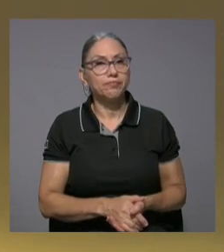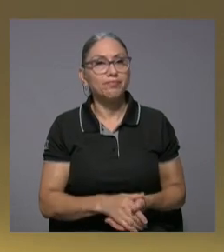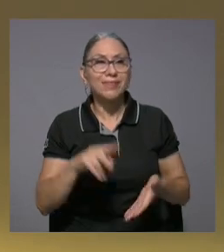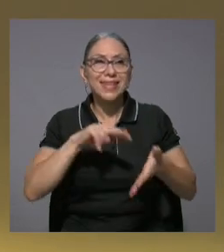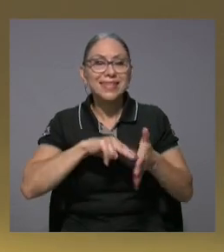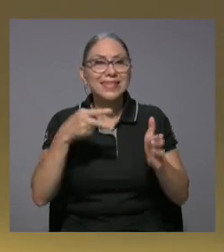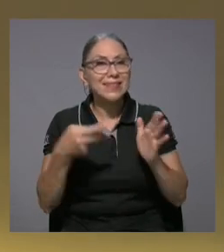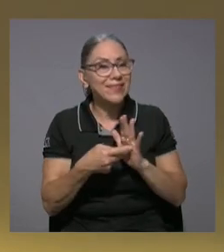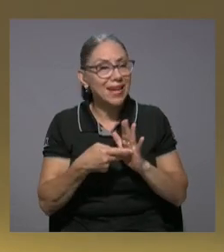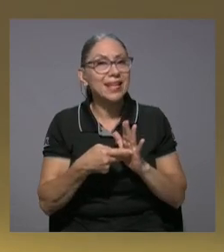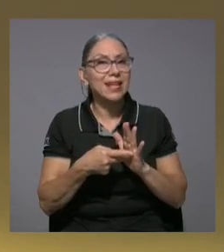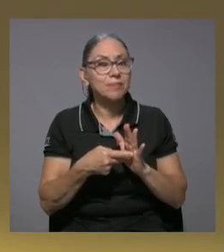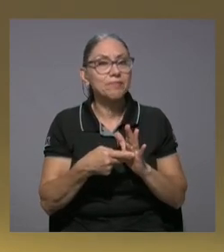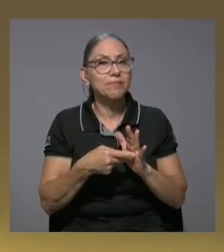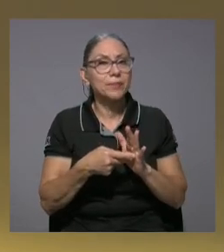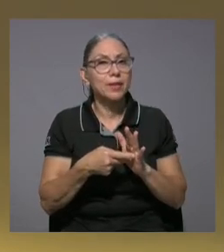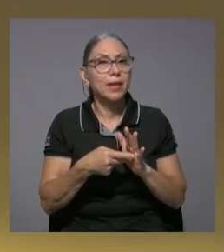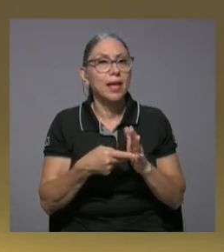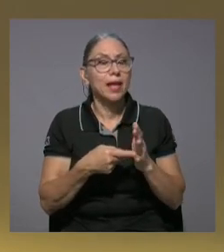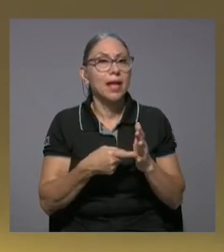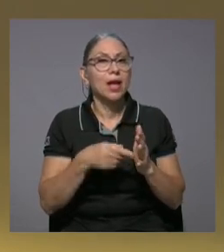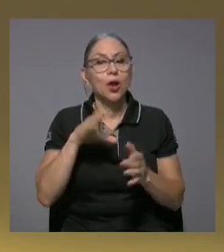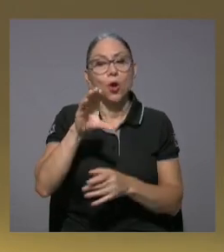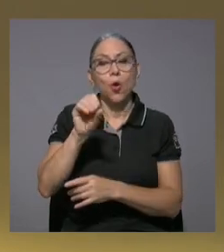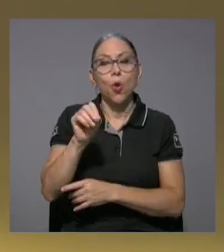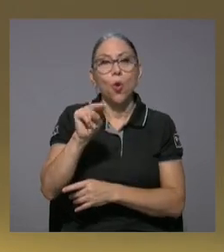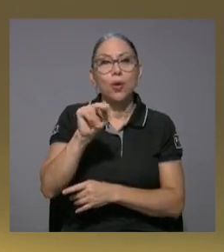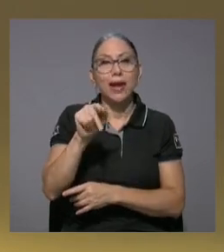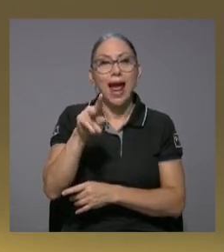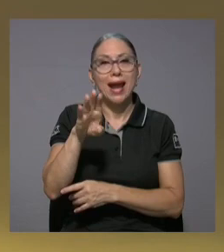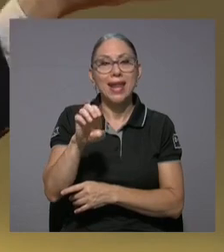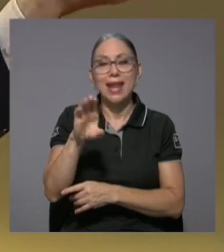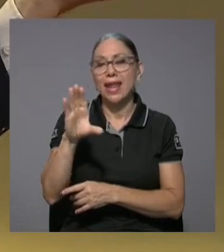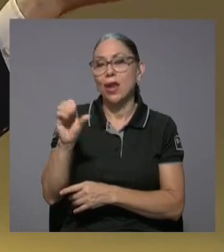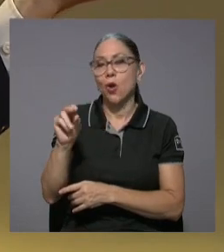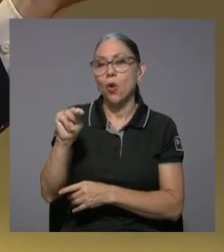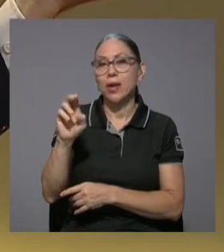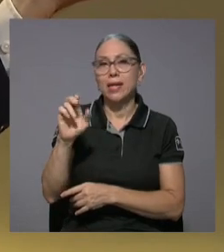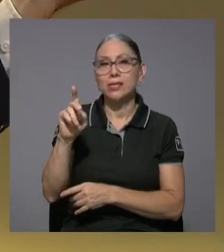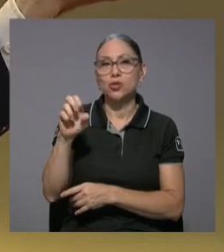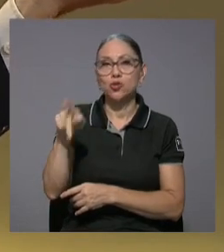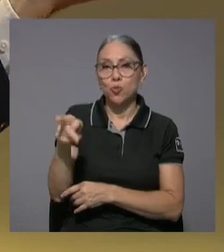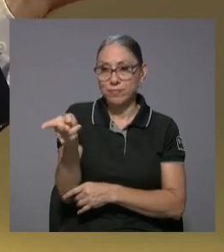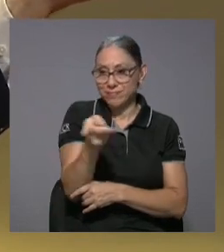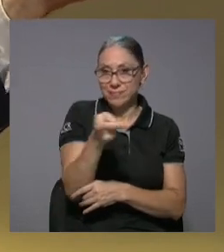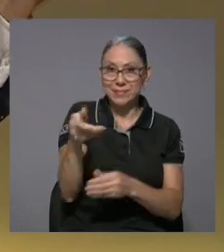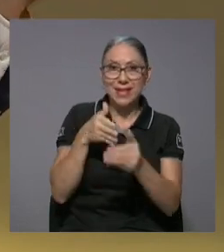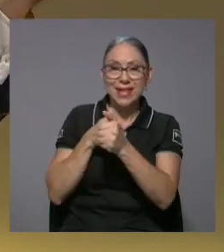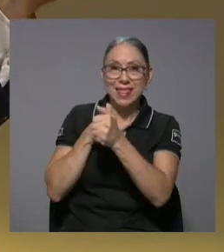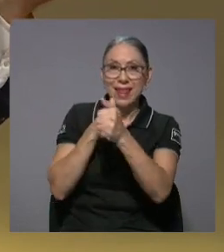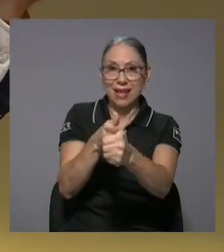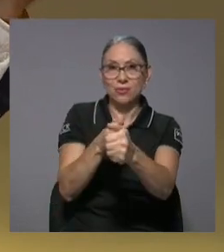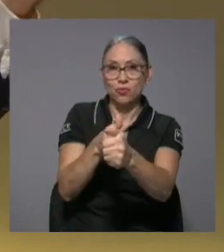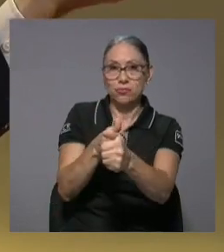implicaría liderazgo de parte de CONARE y de CONASUB, y estoy diciendo liderazgo